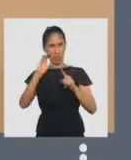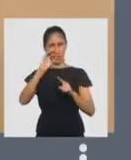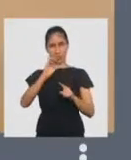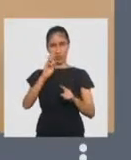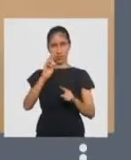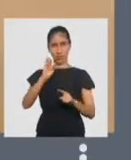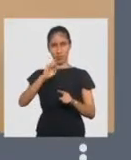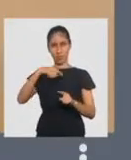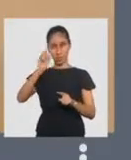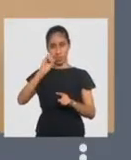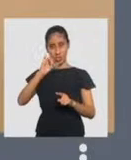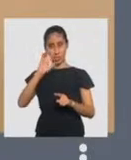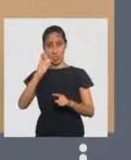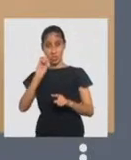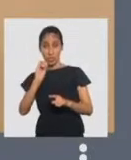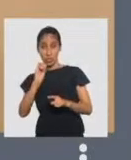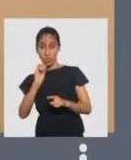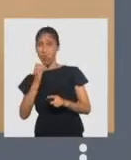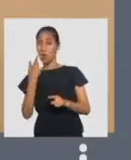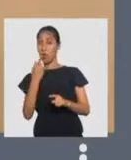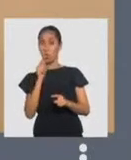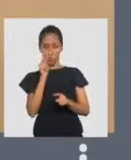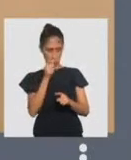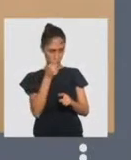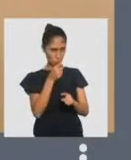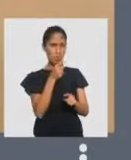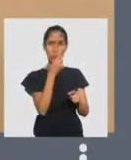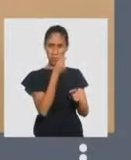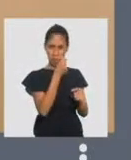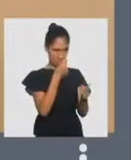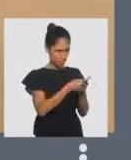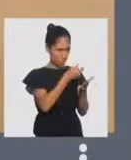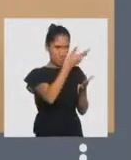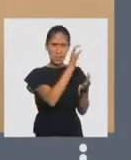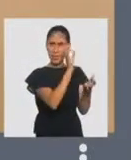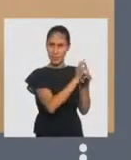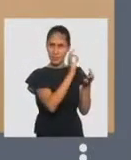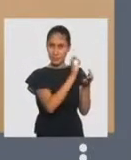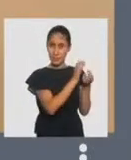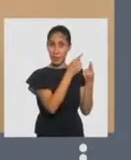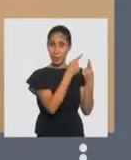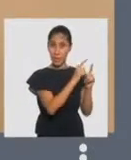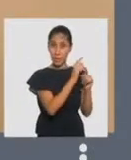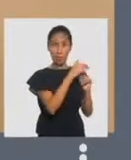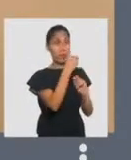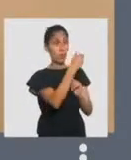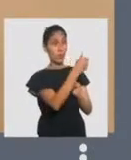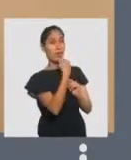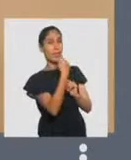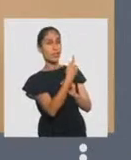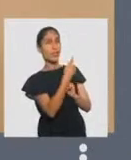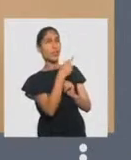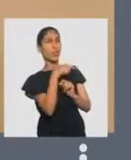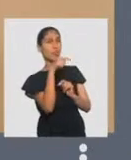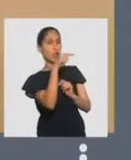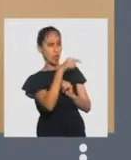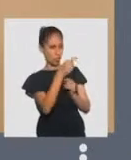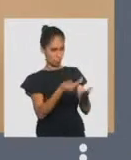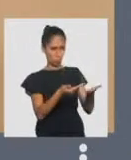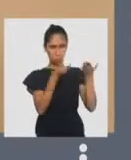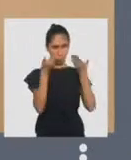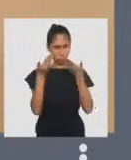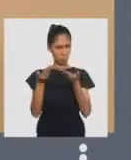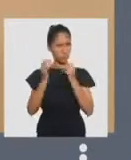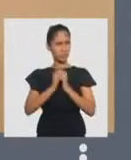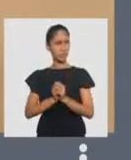la cantidad de dinero con un límite fijado que una entidad pone a disposición de un